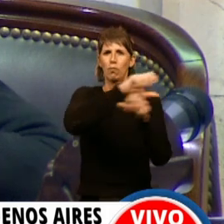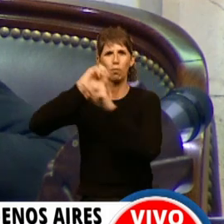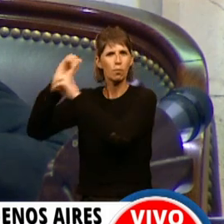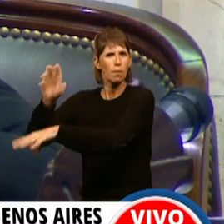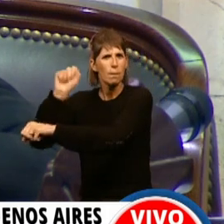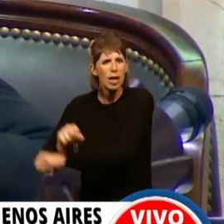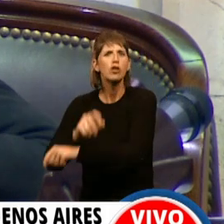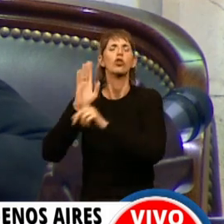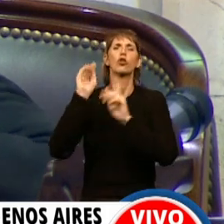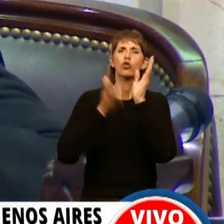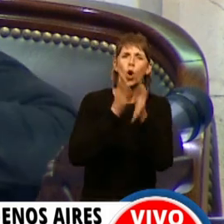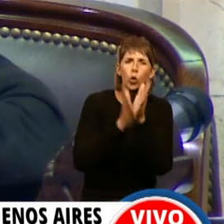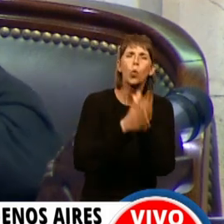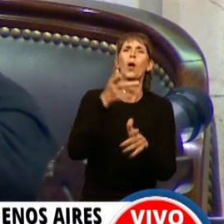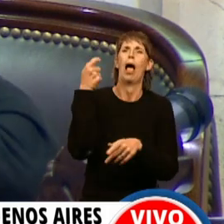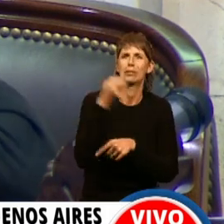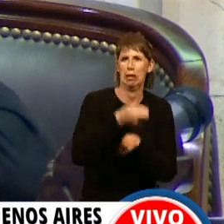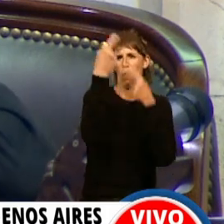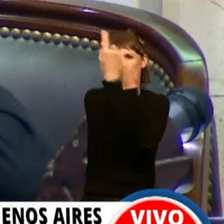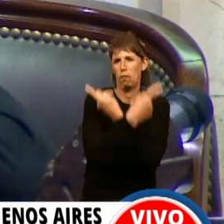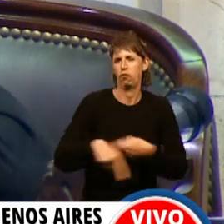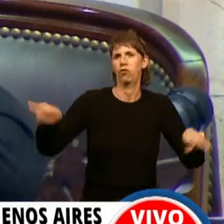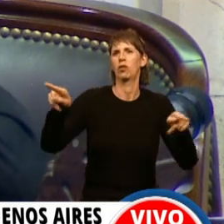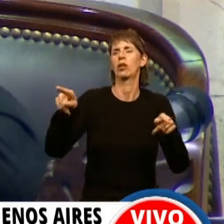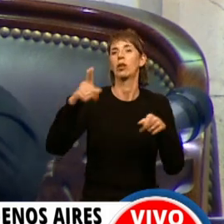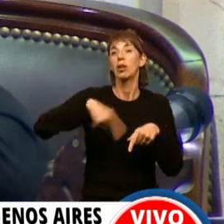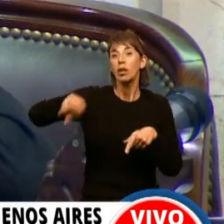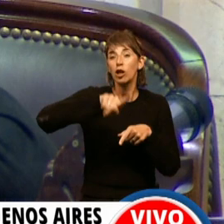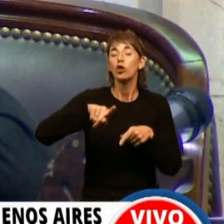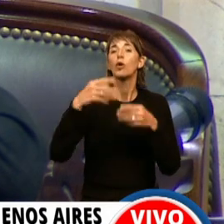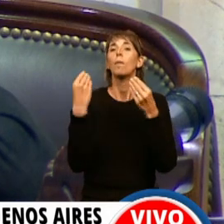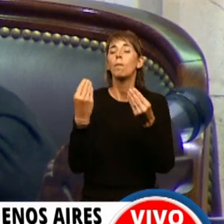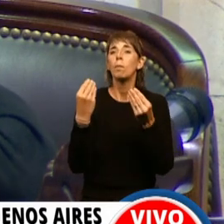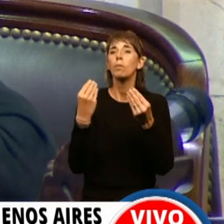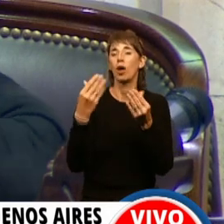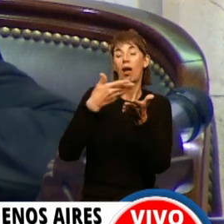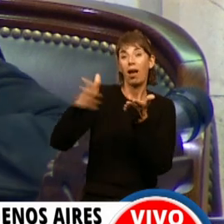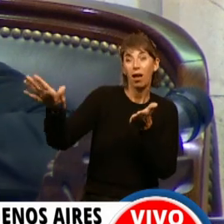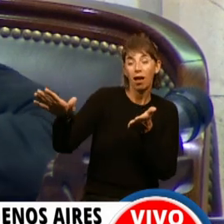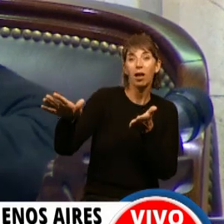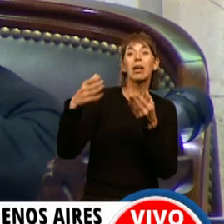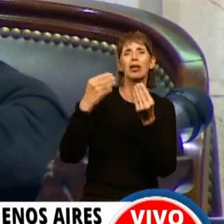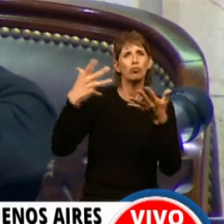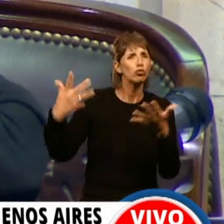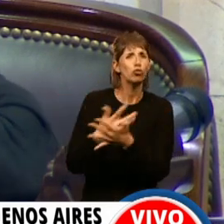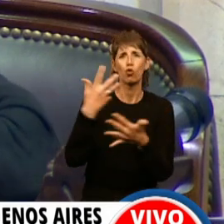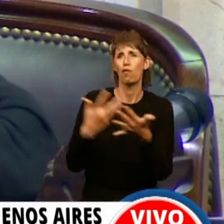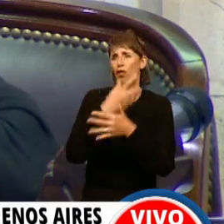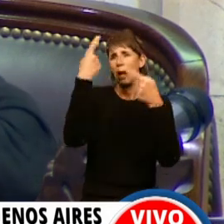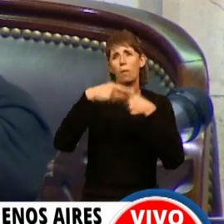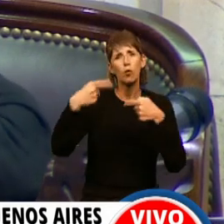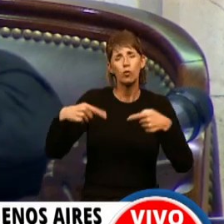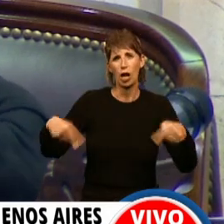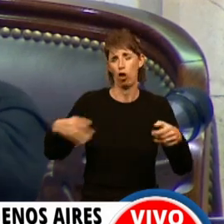asesinados los ha torturado ha hecho de ellos a partir de su negación y de su exclusión víctimas de todo tipo de